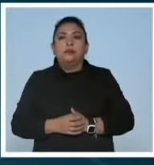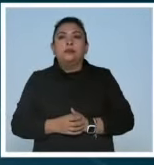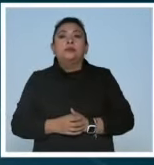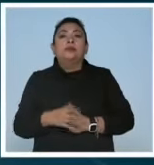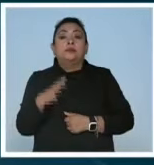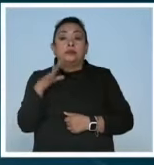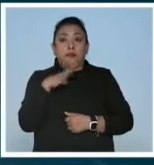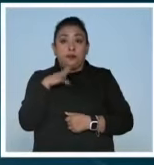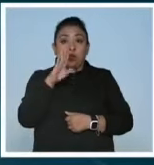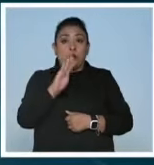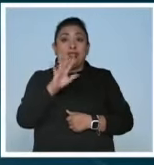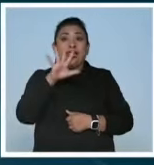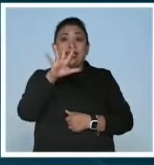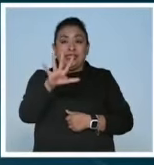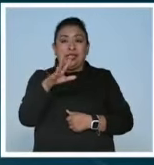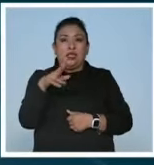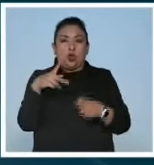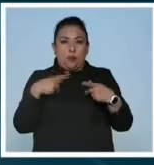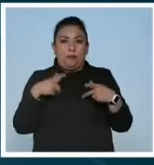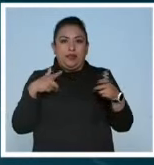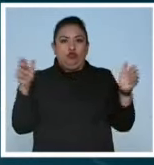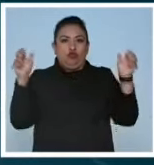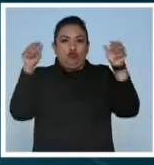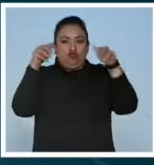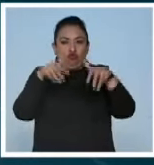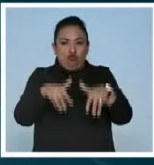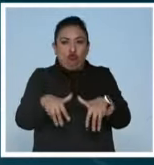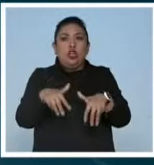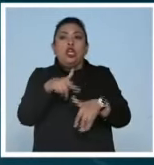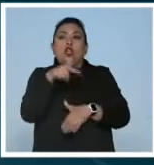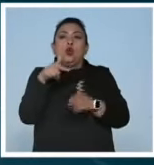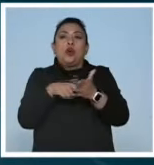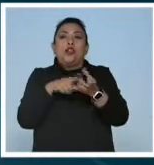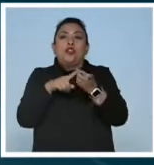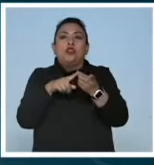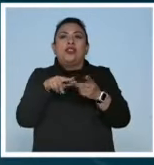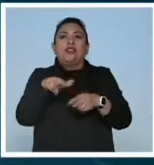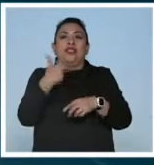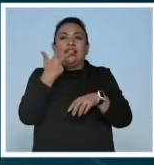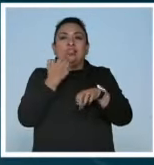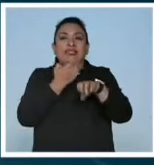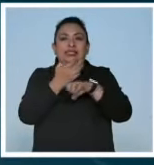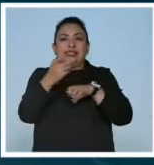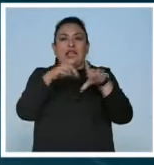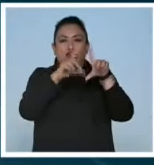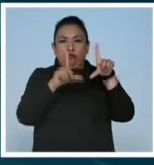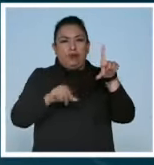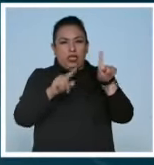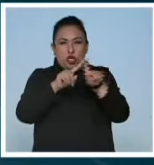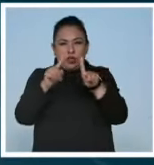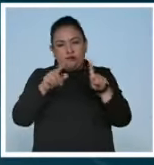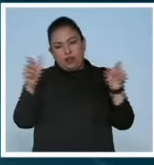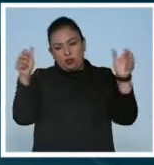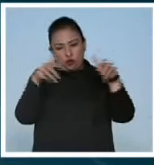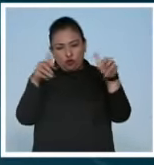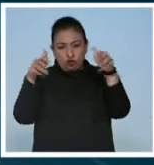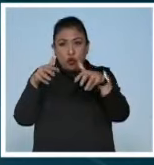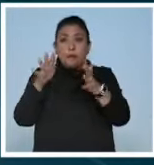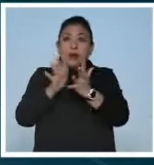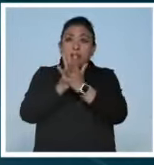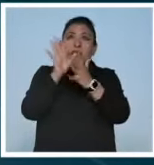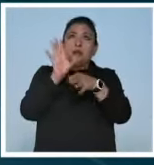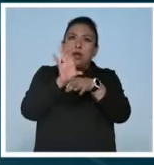Vamos a tener 95 asistentes que provienen de 13 diferentes estados de la República Mexicana. Tenemos